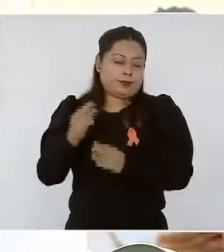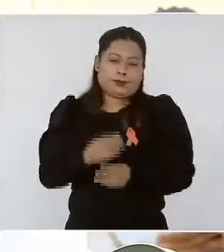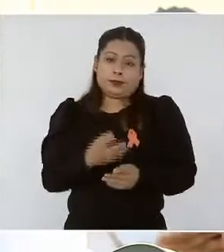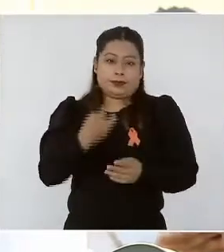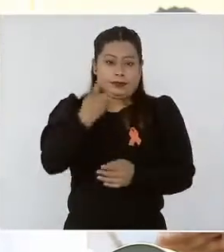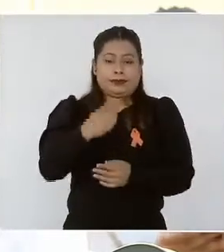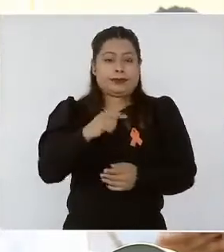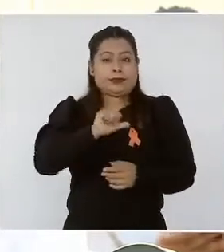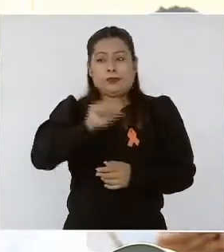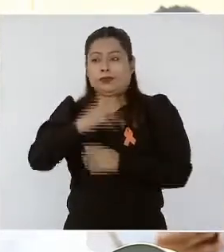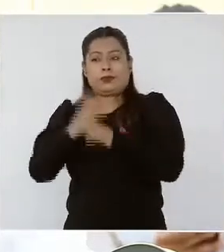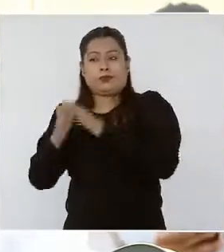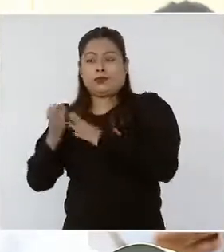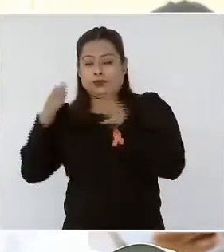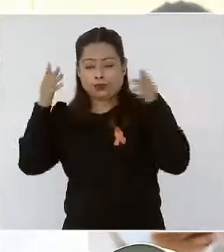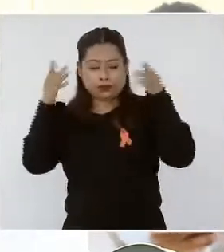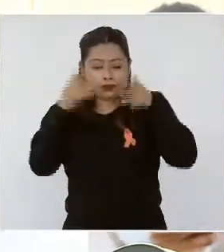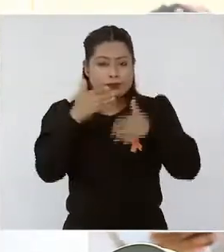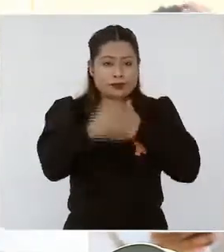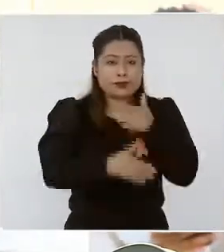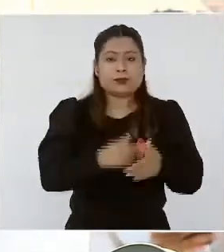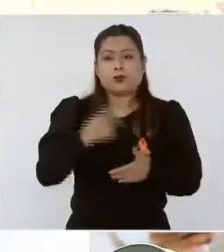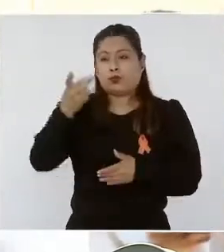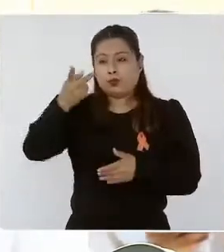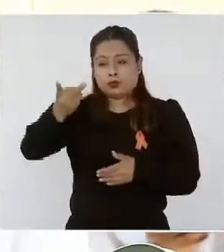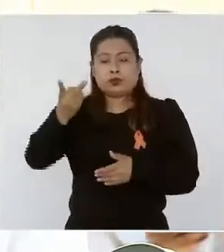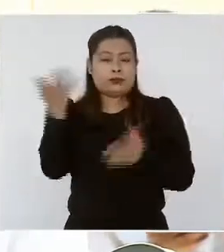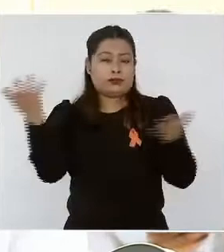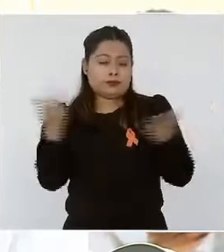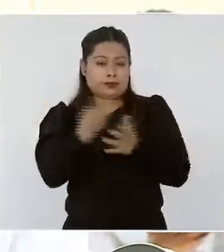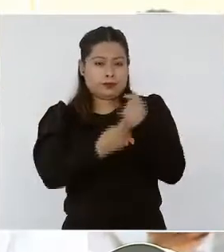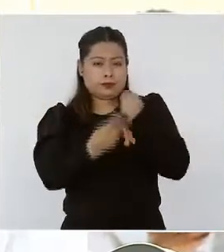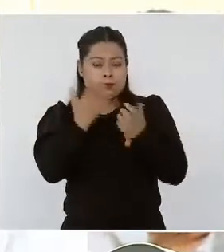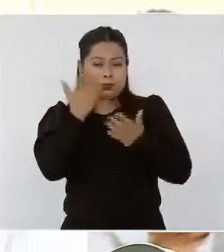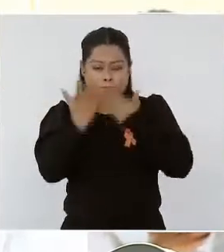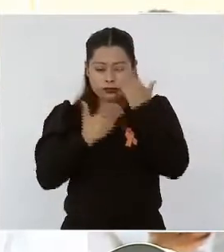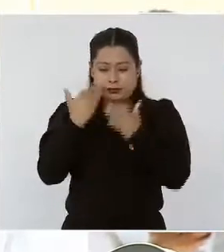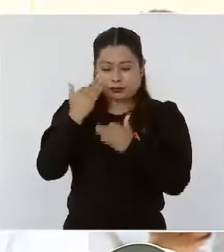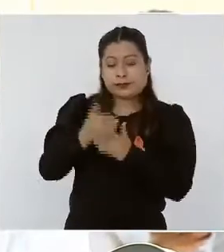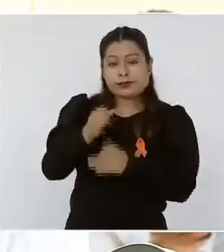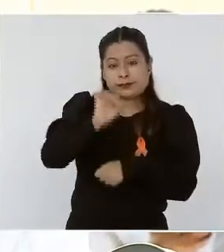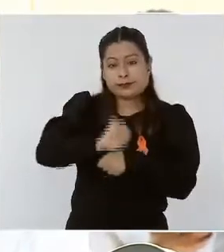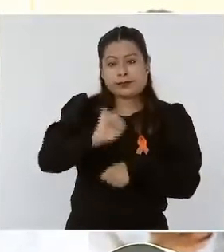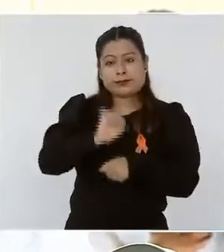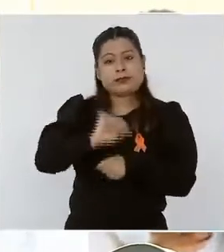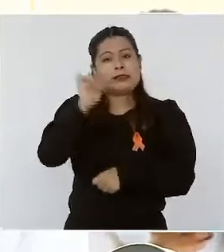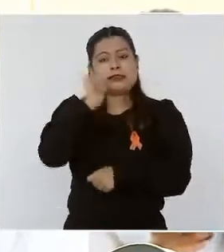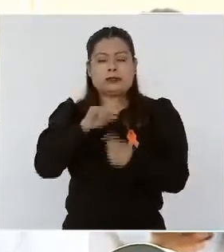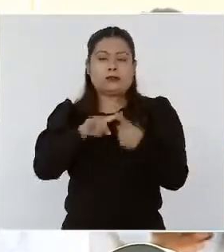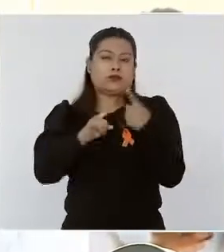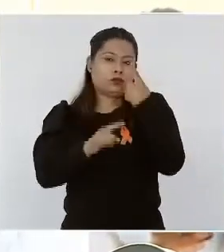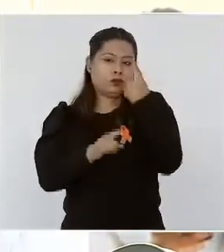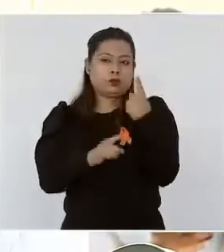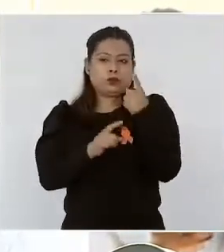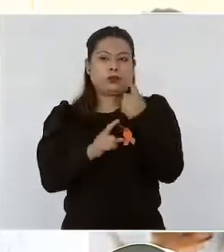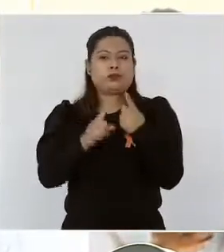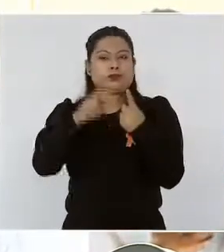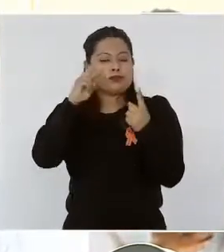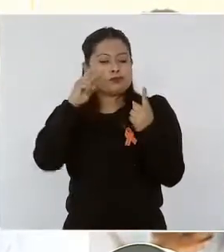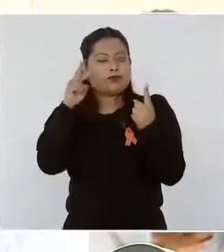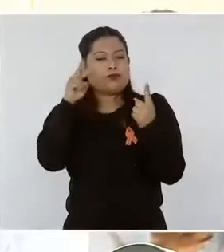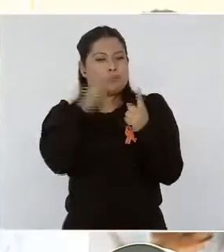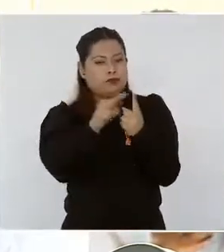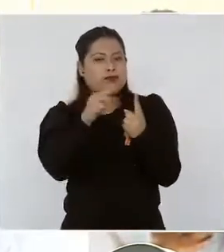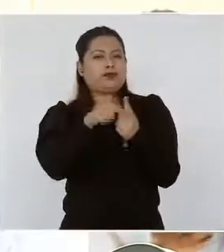y yo no quise hacer otra cosa. Y entonces ustedes tienen que hacer dos cosas, como estudiantes de secundaria se los recomiendo siempre. Número uno, ver para